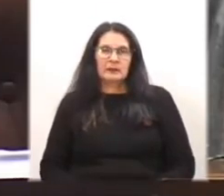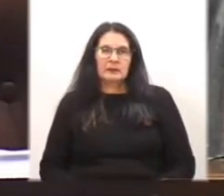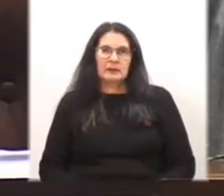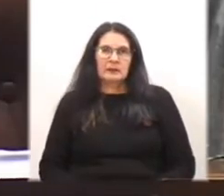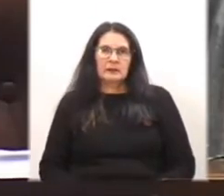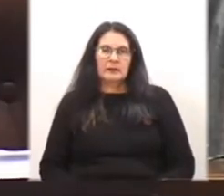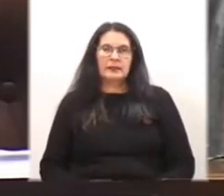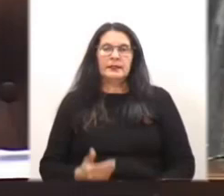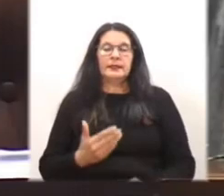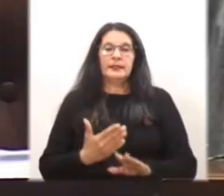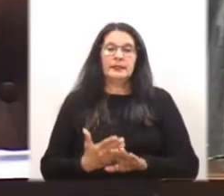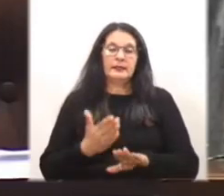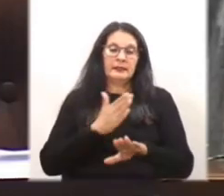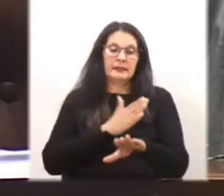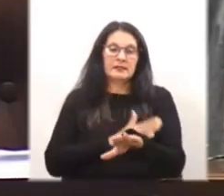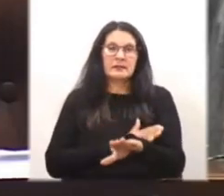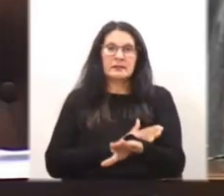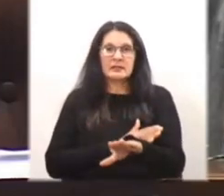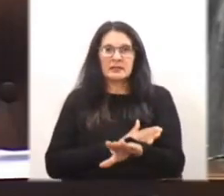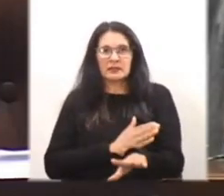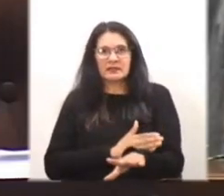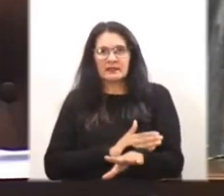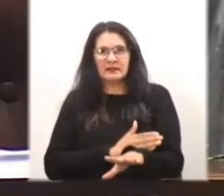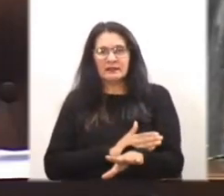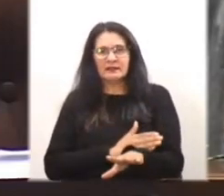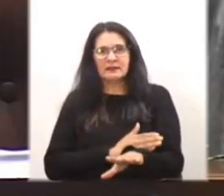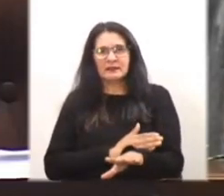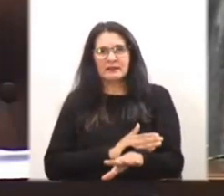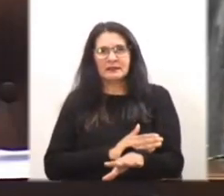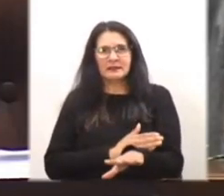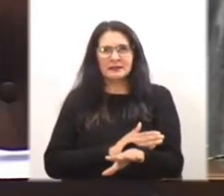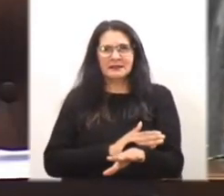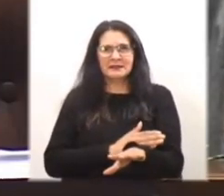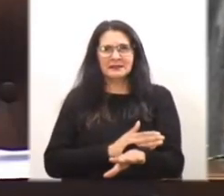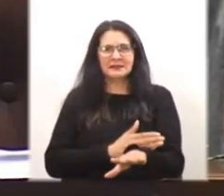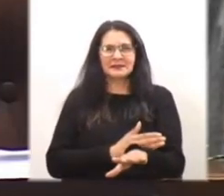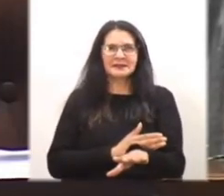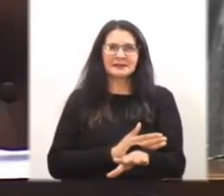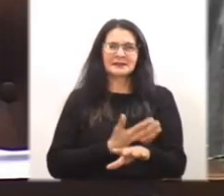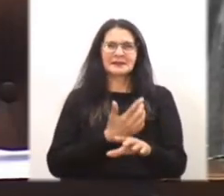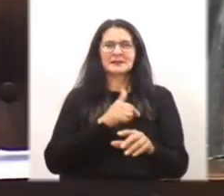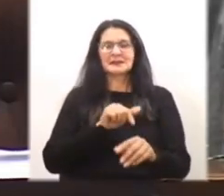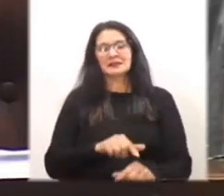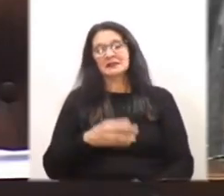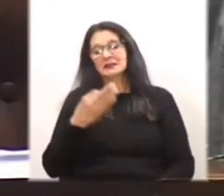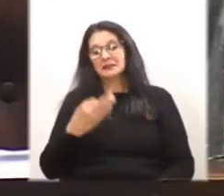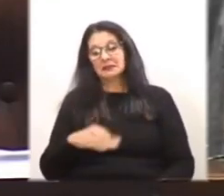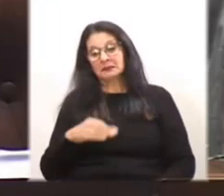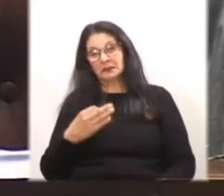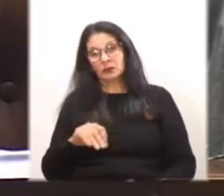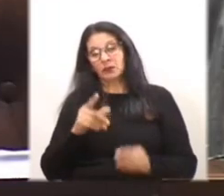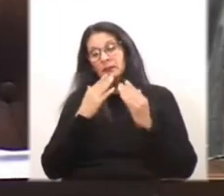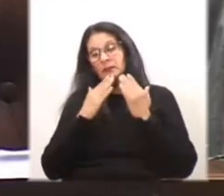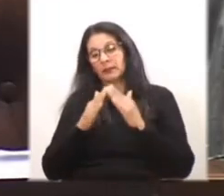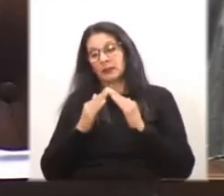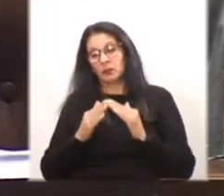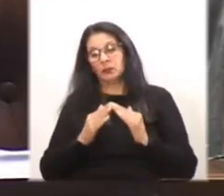Y antes de ir al fondo de las preguntas y de seguramente algunos otros